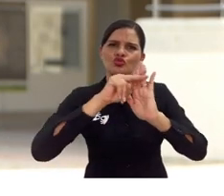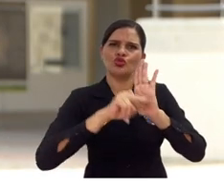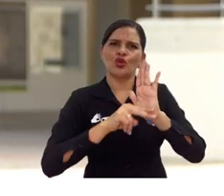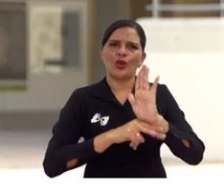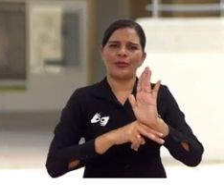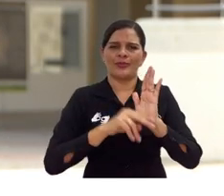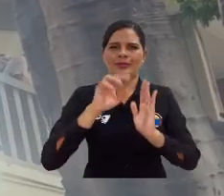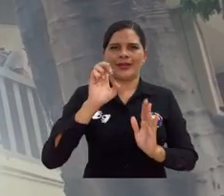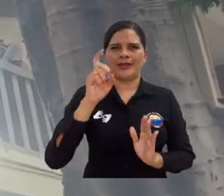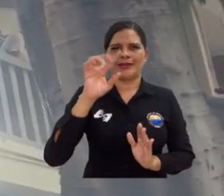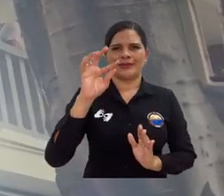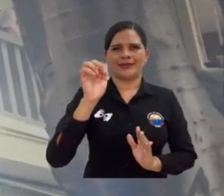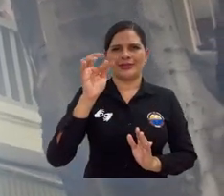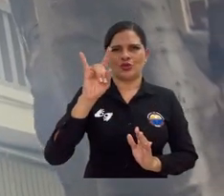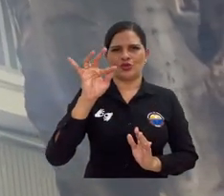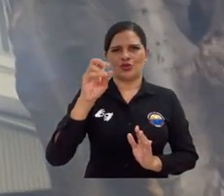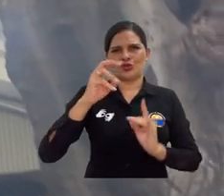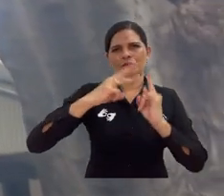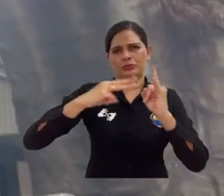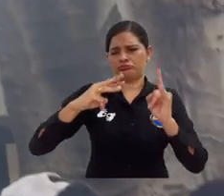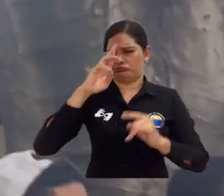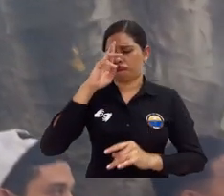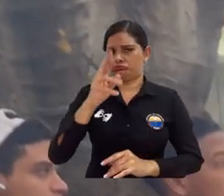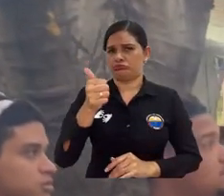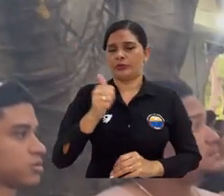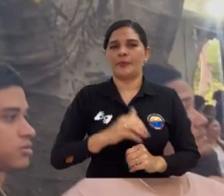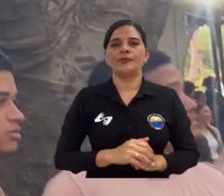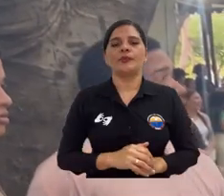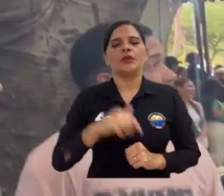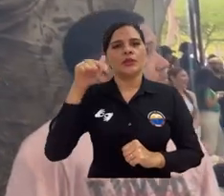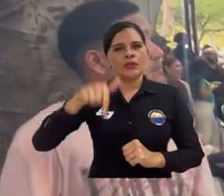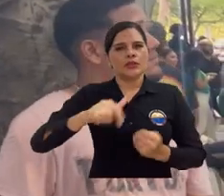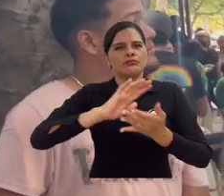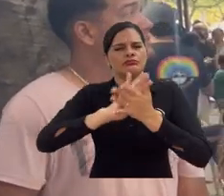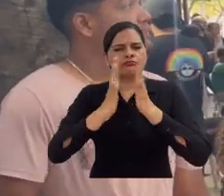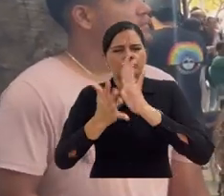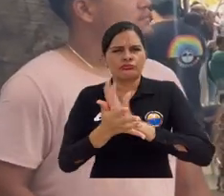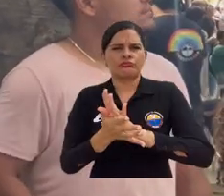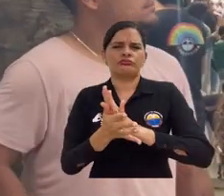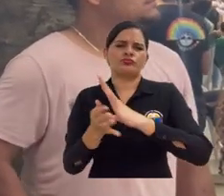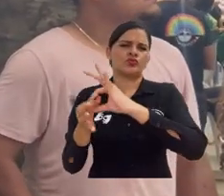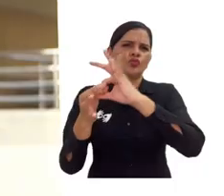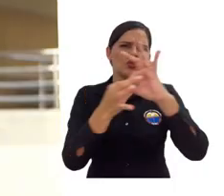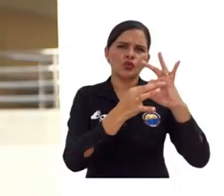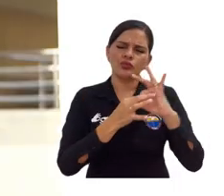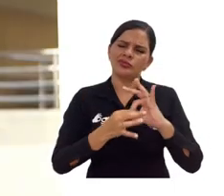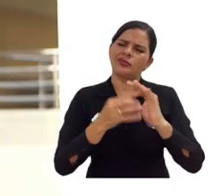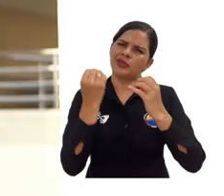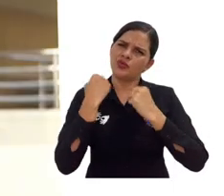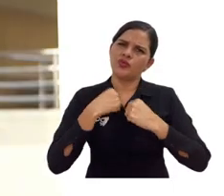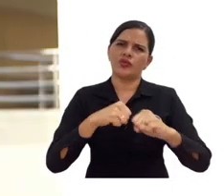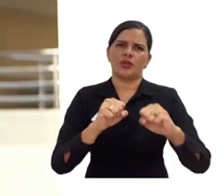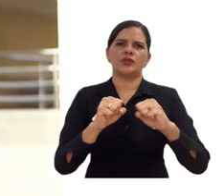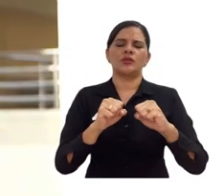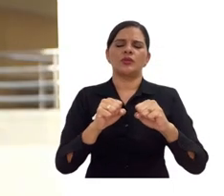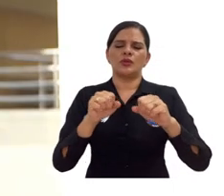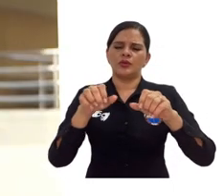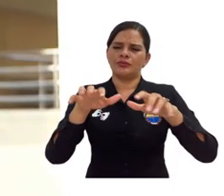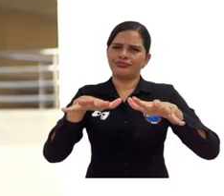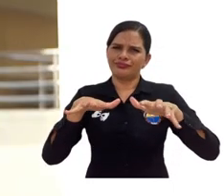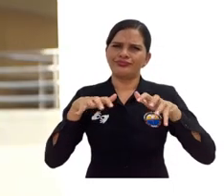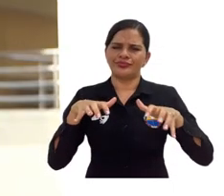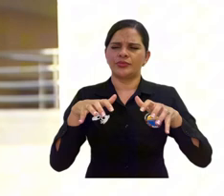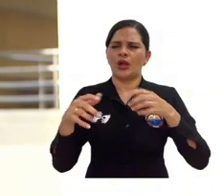de los estatutos. Siento que es un espacio donde debemos respetarnos, donde debe haber una paz y una armonía entre cada uno